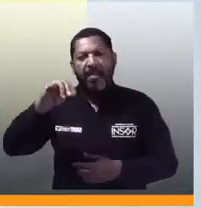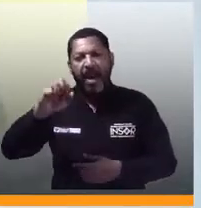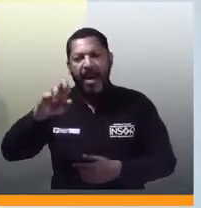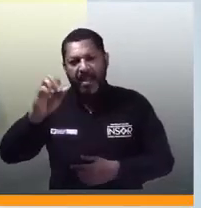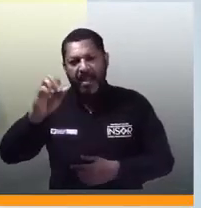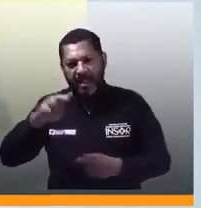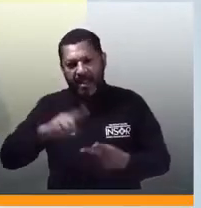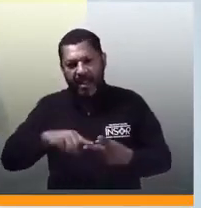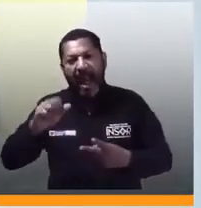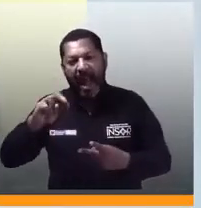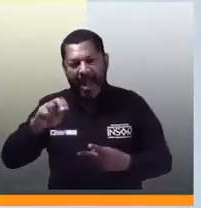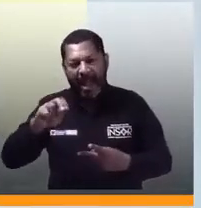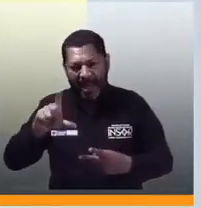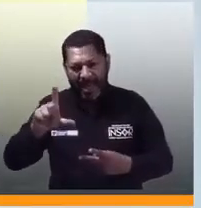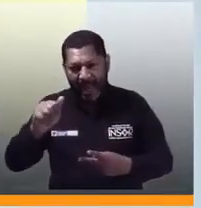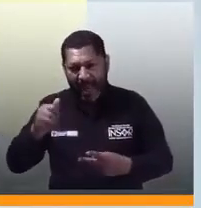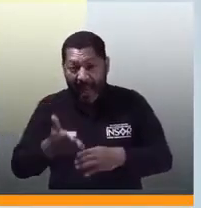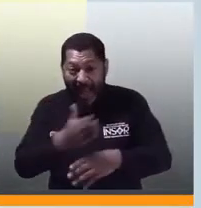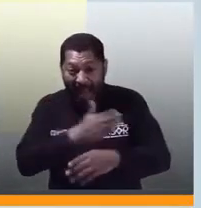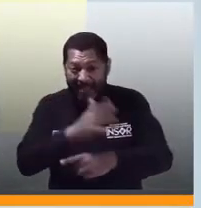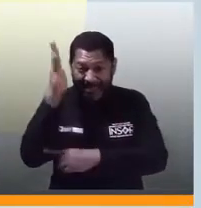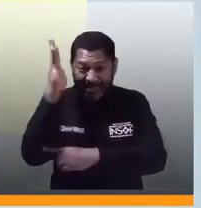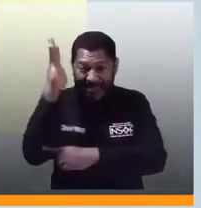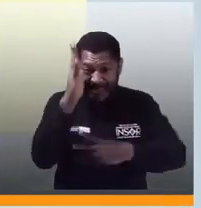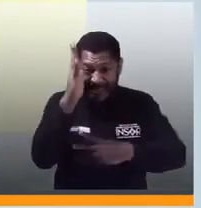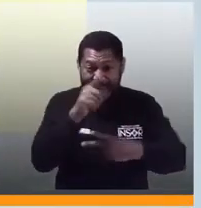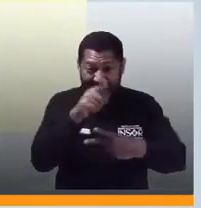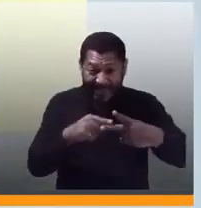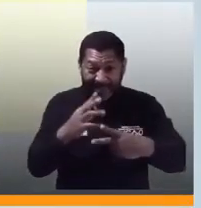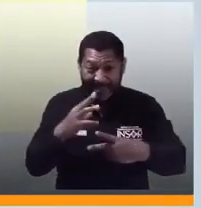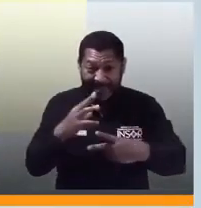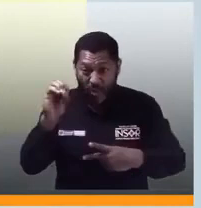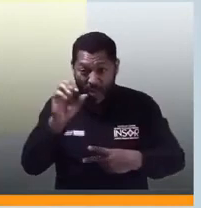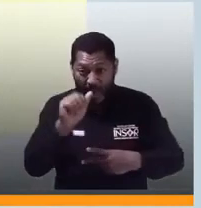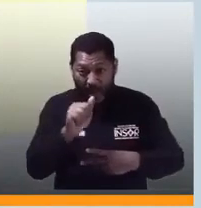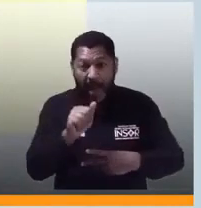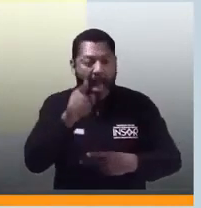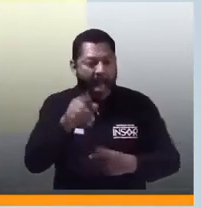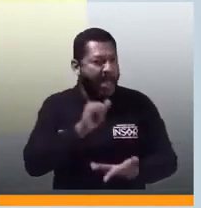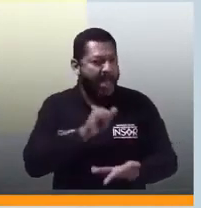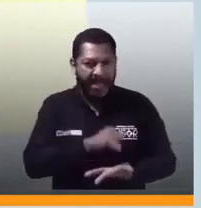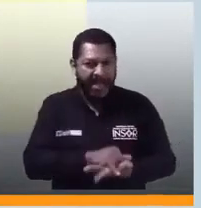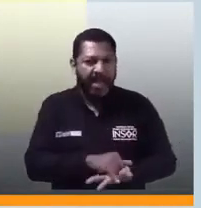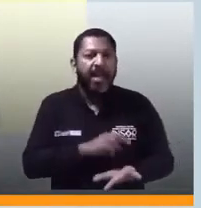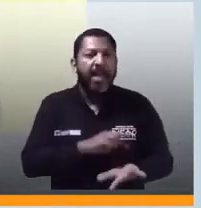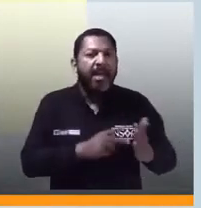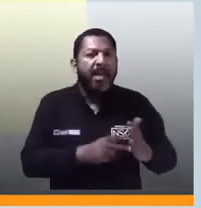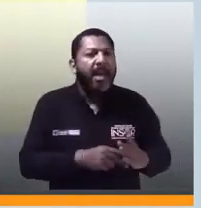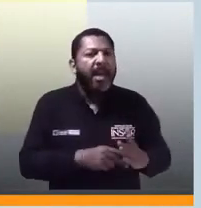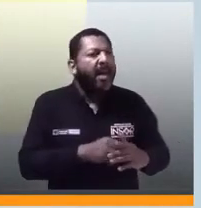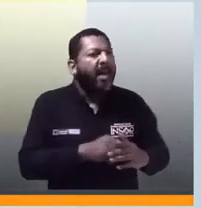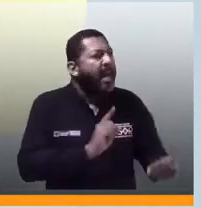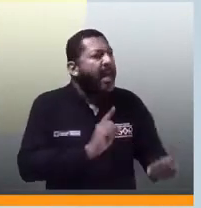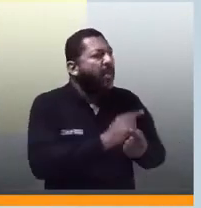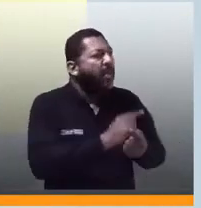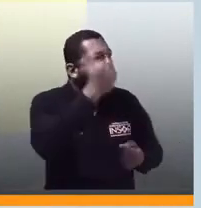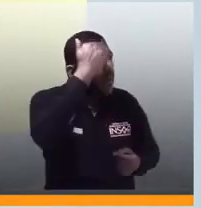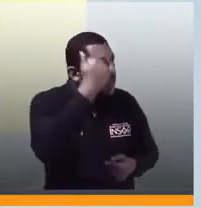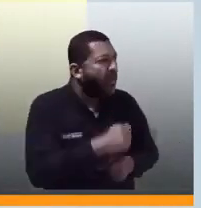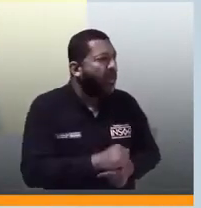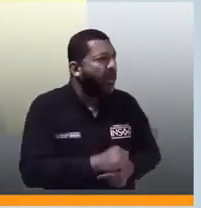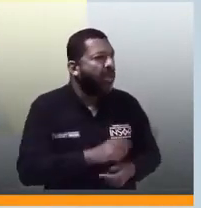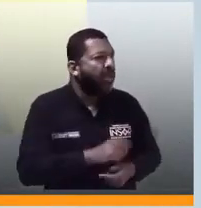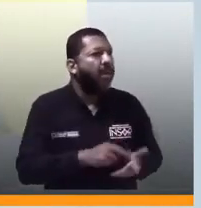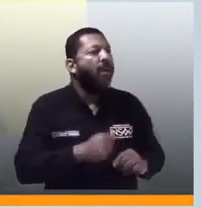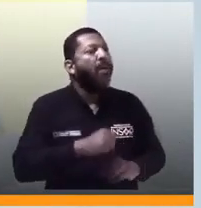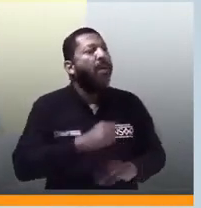por ejemplo, Ángela, nuestros panelistas, y es volver esos momentos de encuentro con el profesor más dialogados y no simplemente